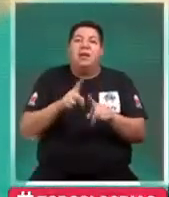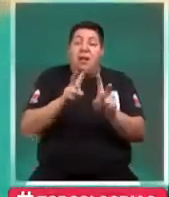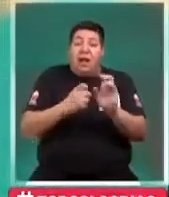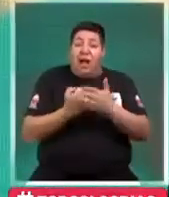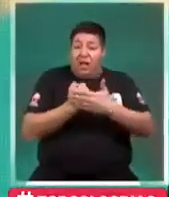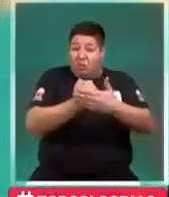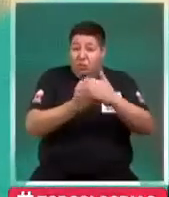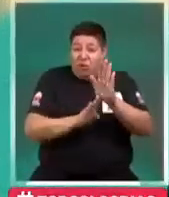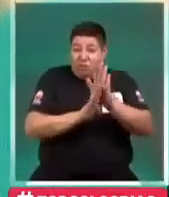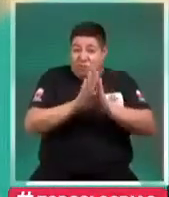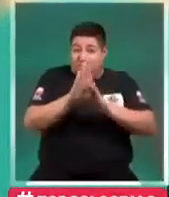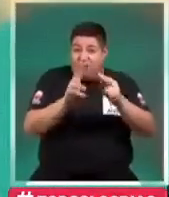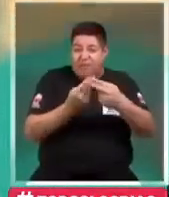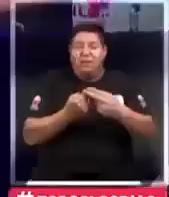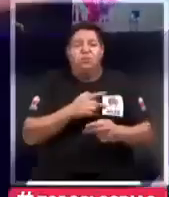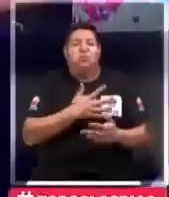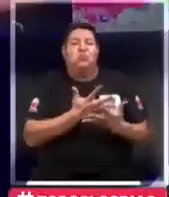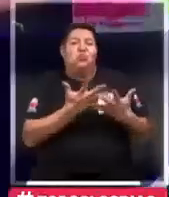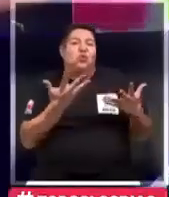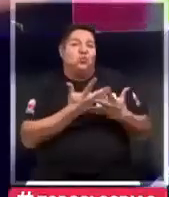a estar hoy día acá? Mucho.